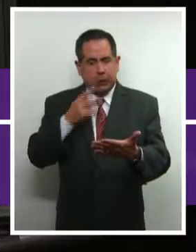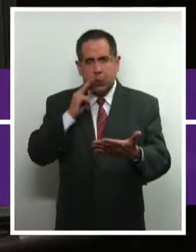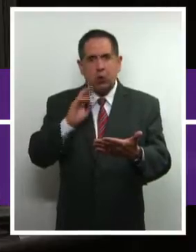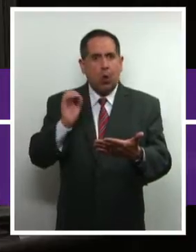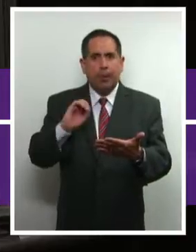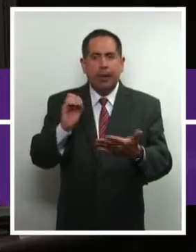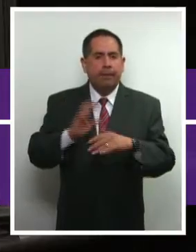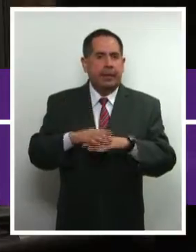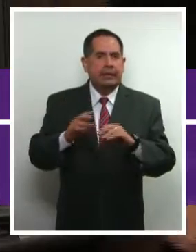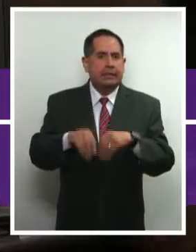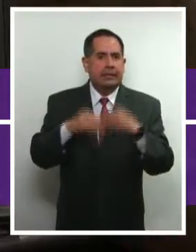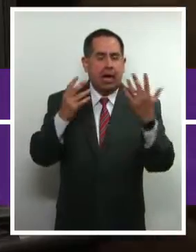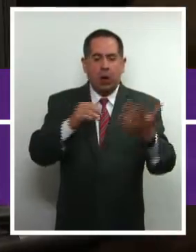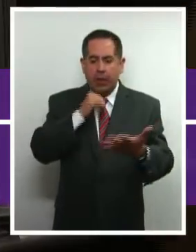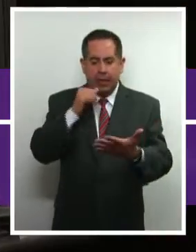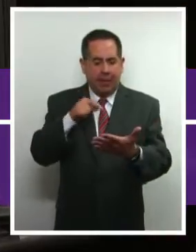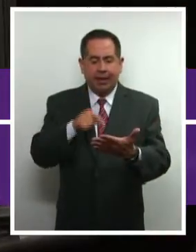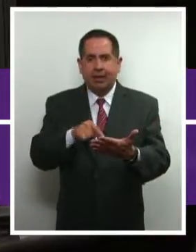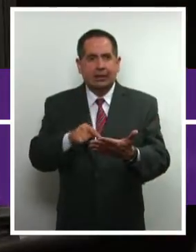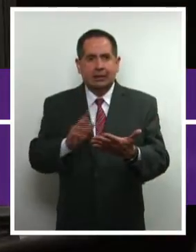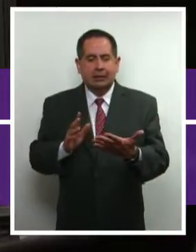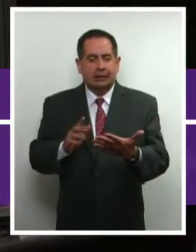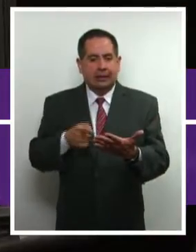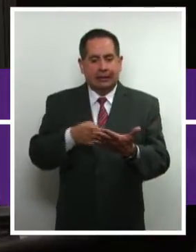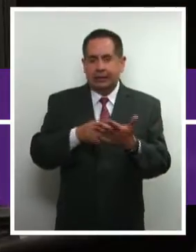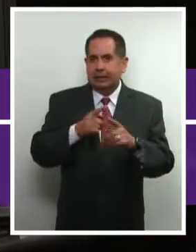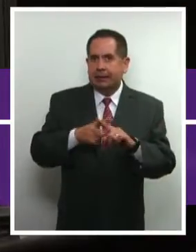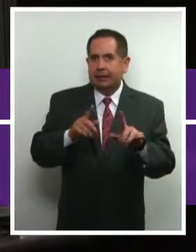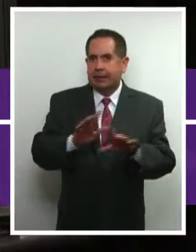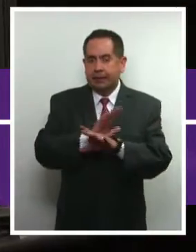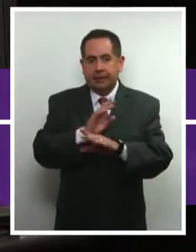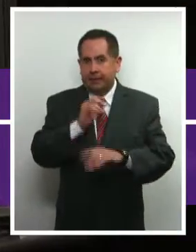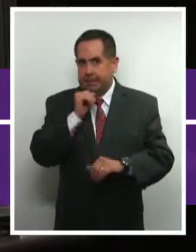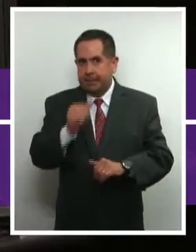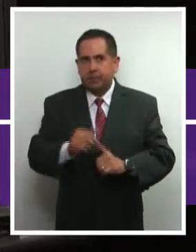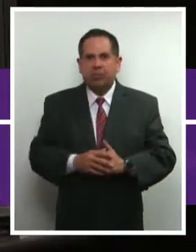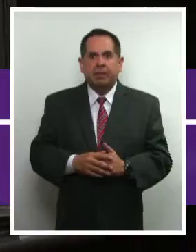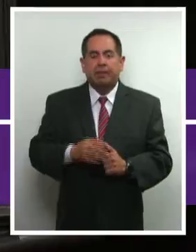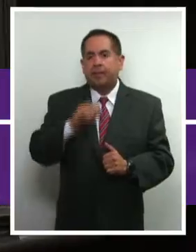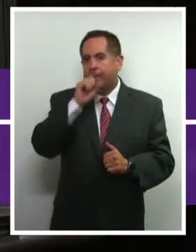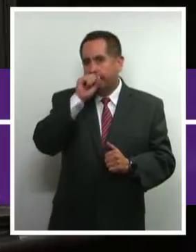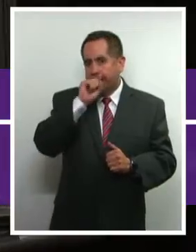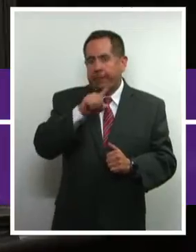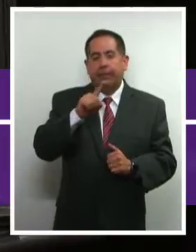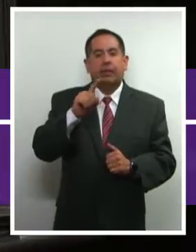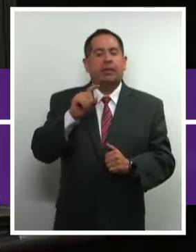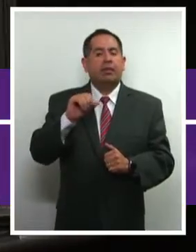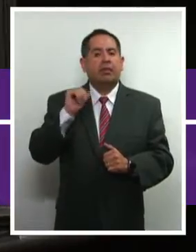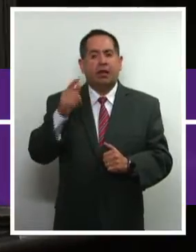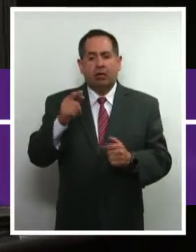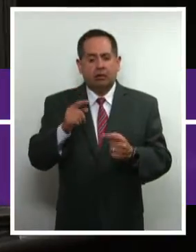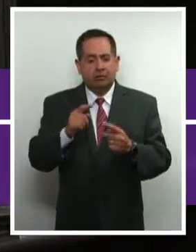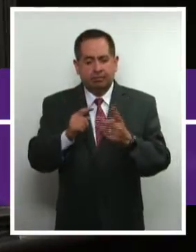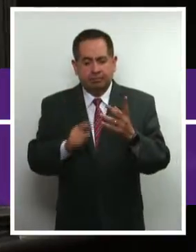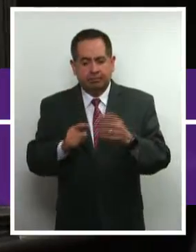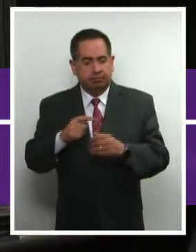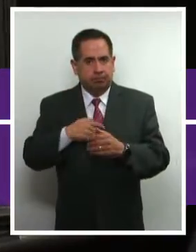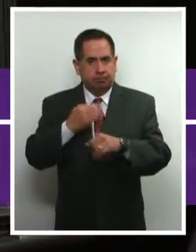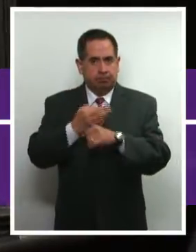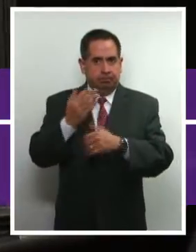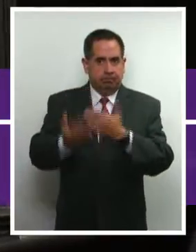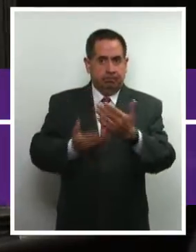con claridad esa separación. Y también algo de lo que vengo a